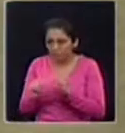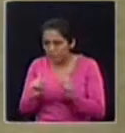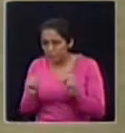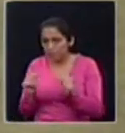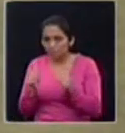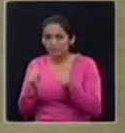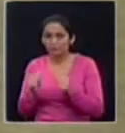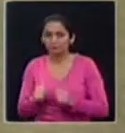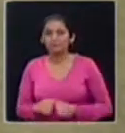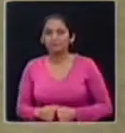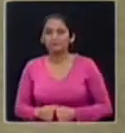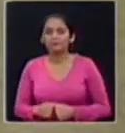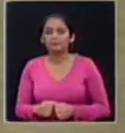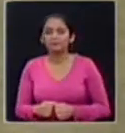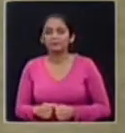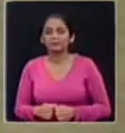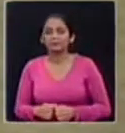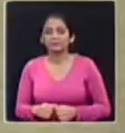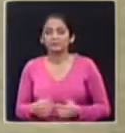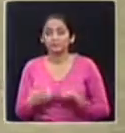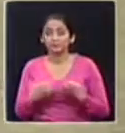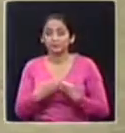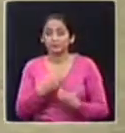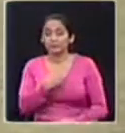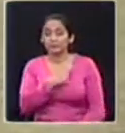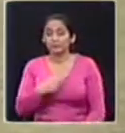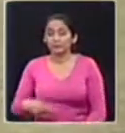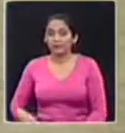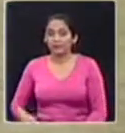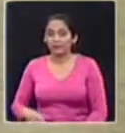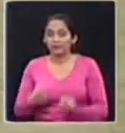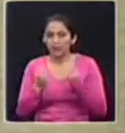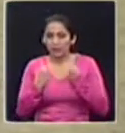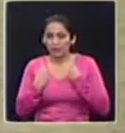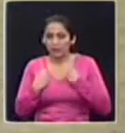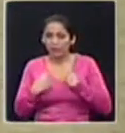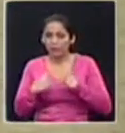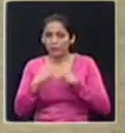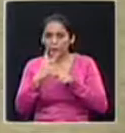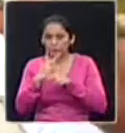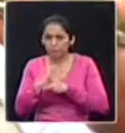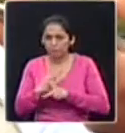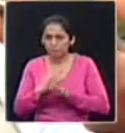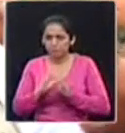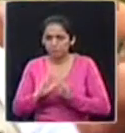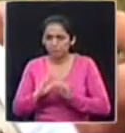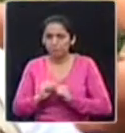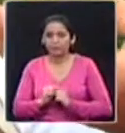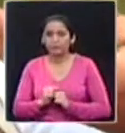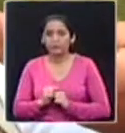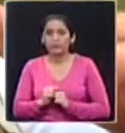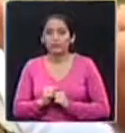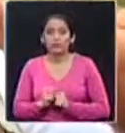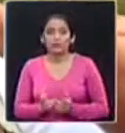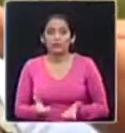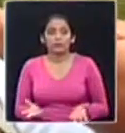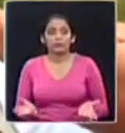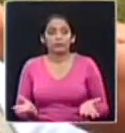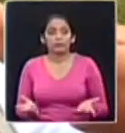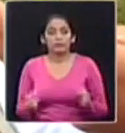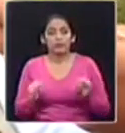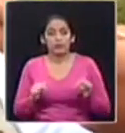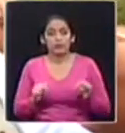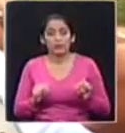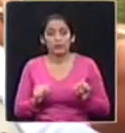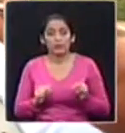de la Fuerza Roja del Guayas quieren cuidar su invicto de local en la era Perrone. Por ahí hay jugadores que te marcan mucha diferencia. Nosotros creo que